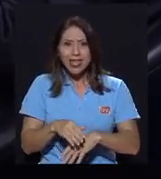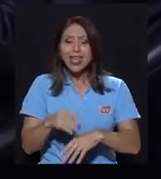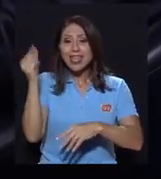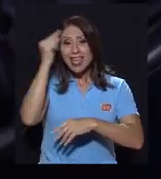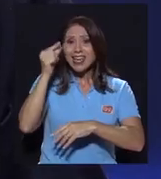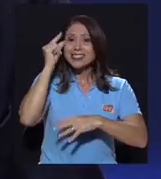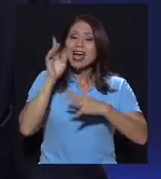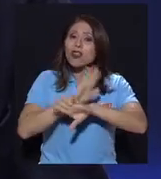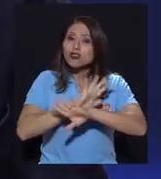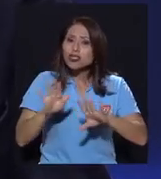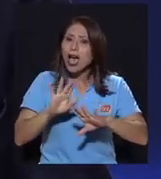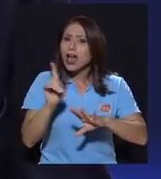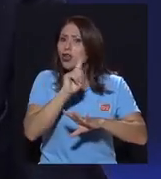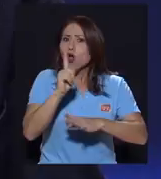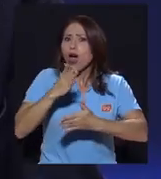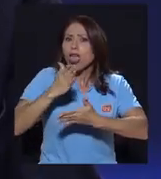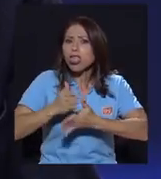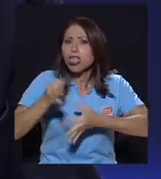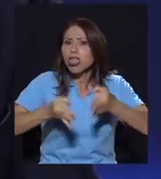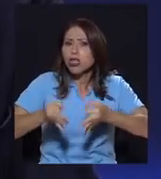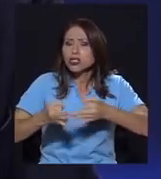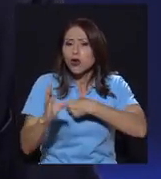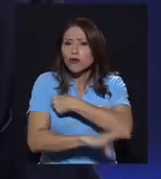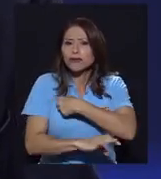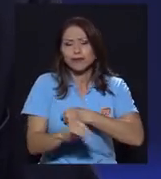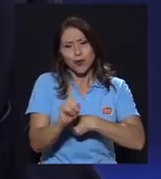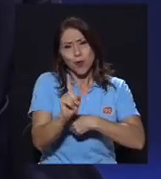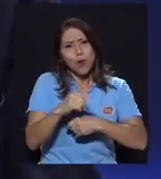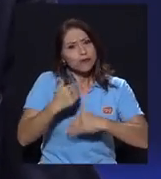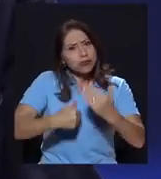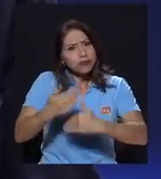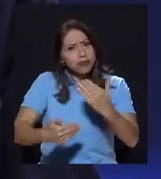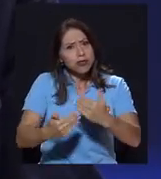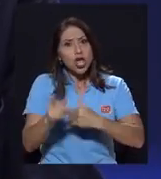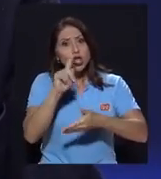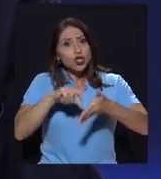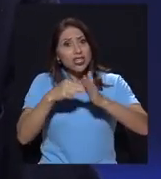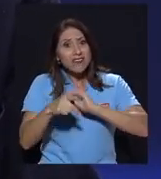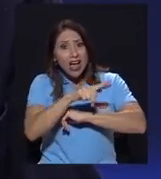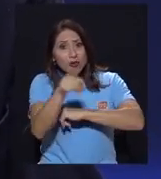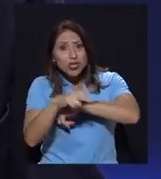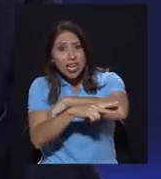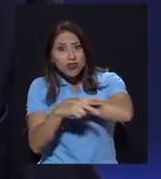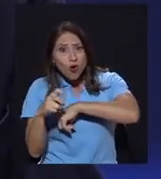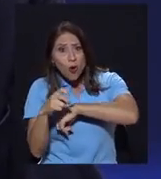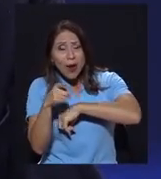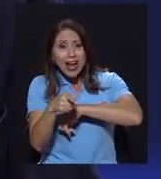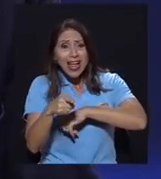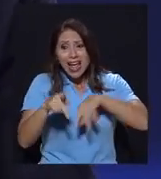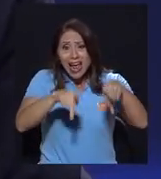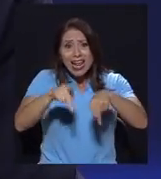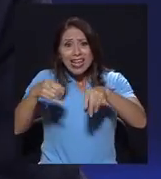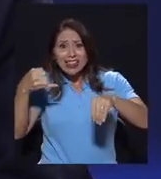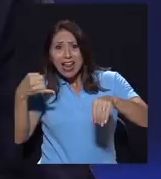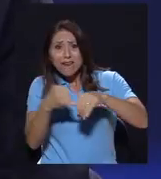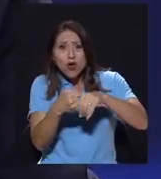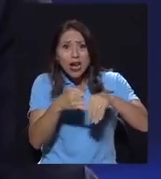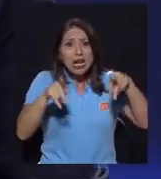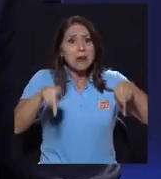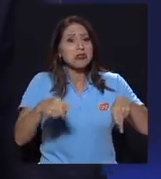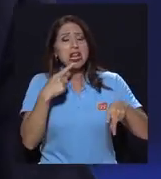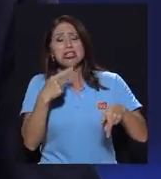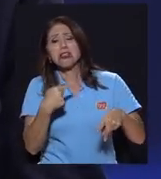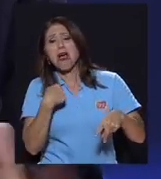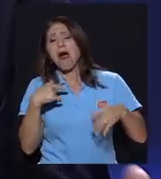impunidad que no es que usted les roban que no es que usted lo asaltan que no es que la gente la violan igual el delincuente sabe que se puede